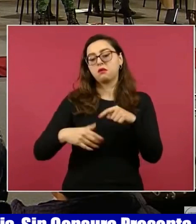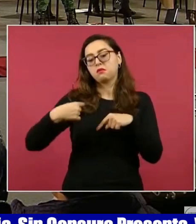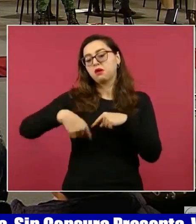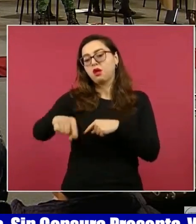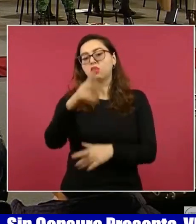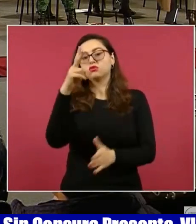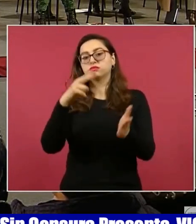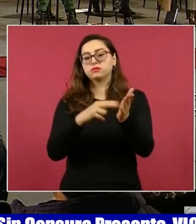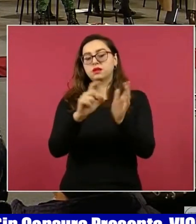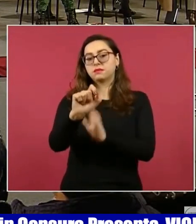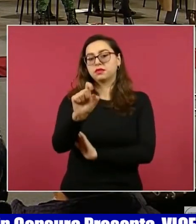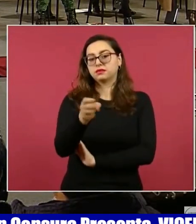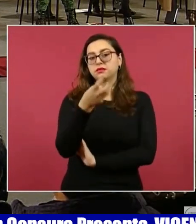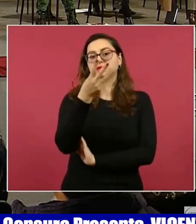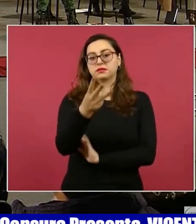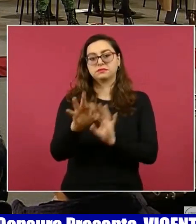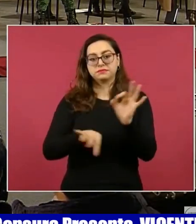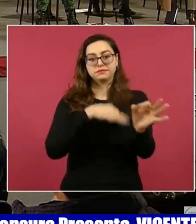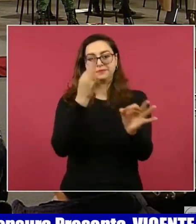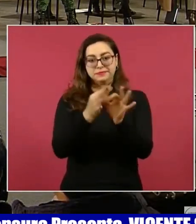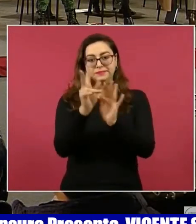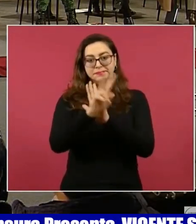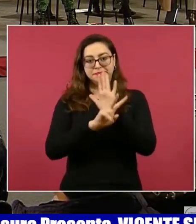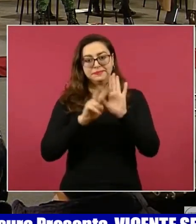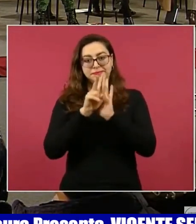año. Sería cuanto, presidente, y el video.